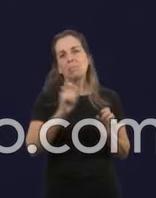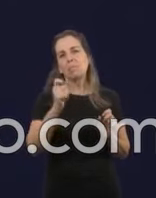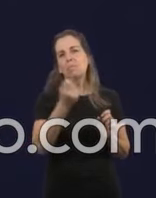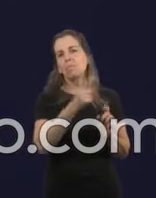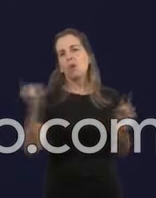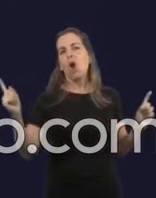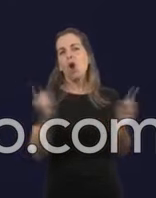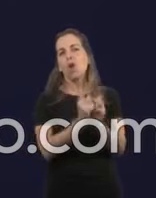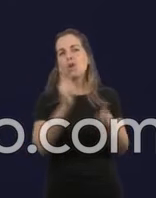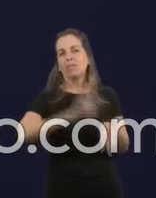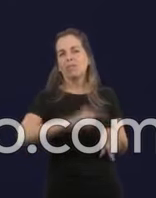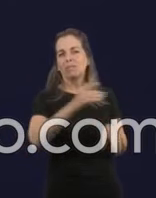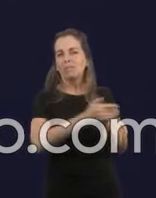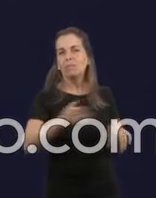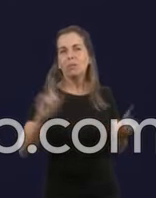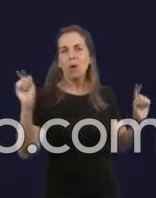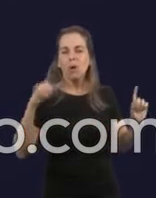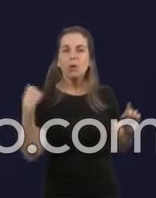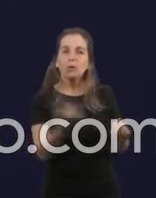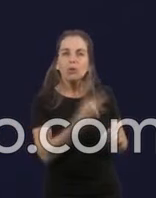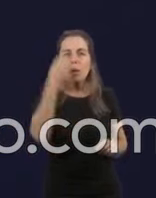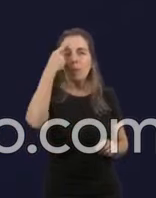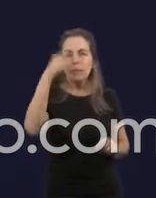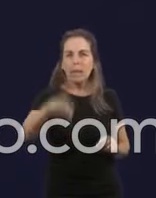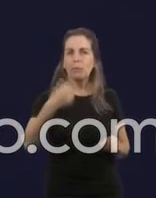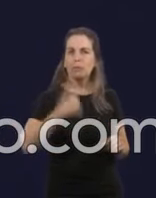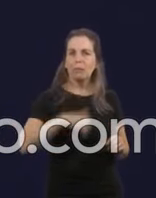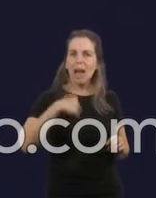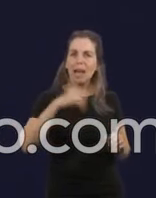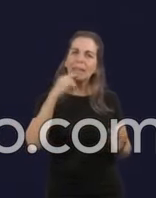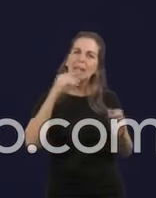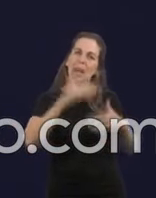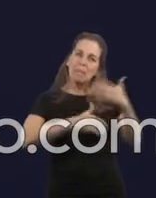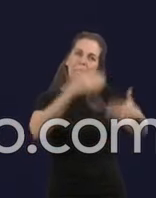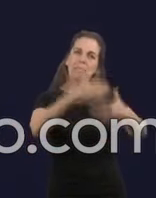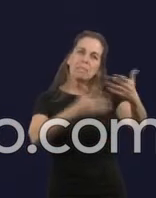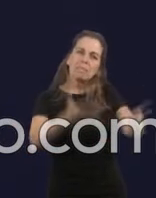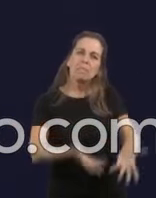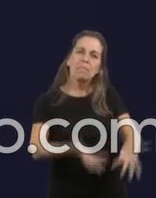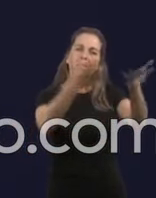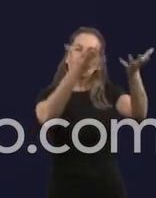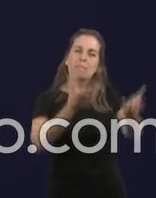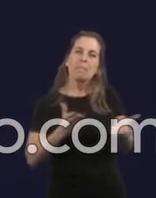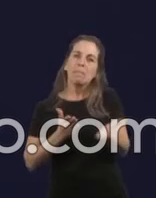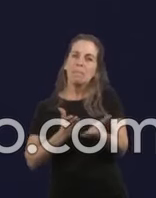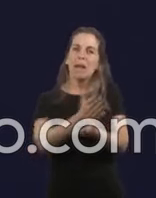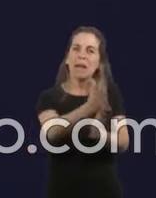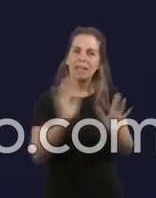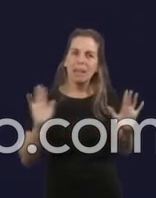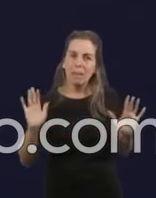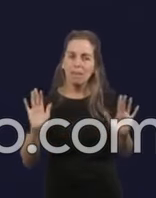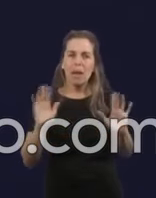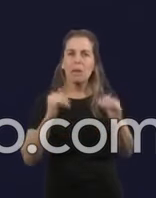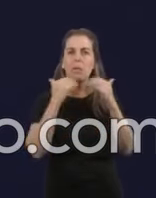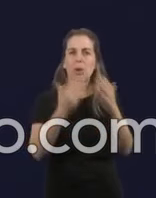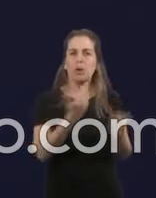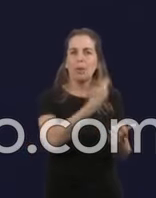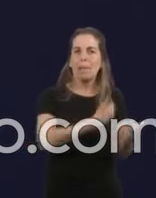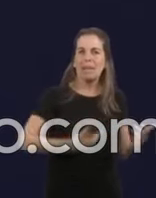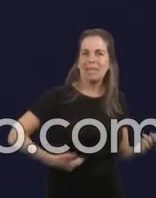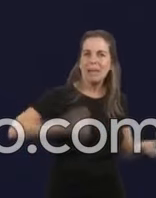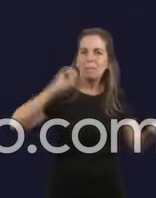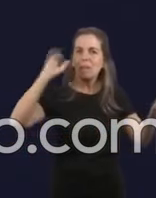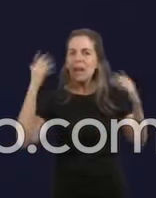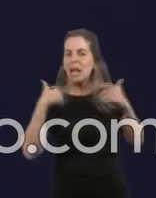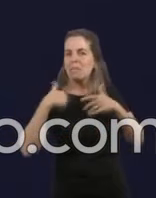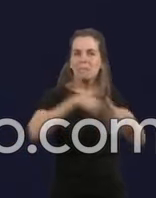creemos en una Argentina próspera y para siempre y que exceda nuestro gobierno que exceda Javier Miley que